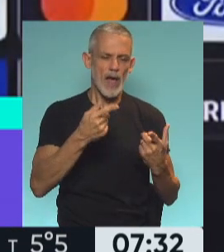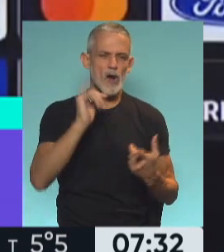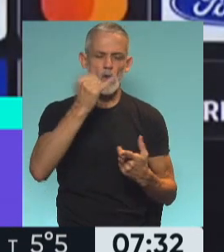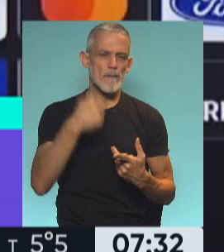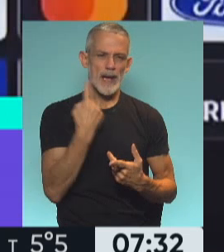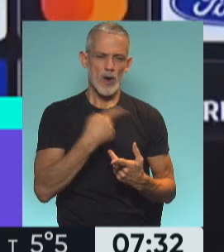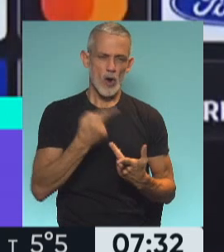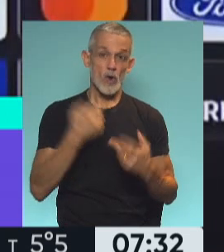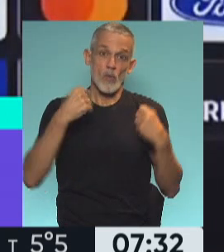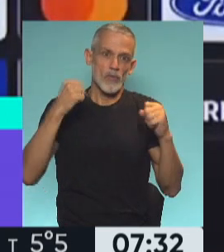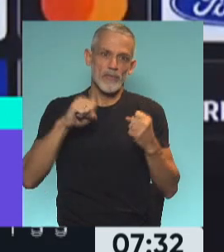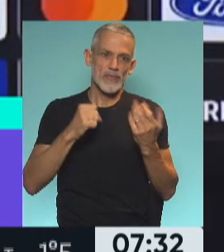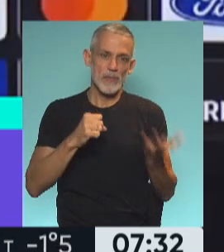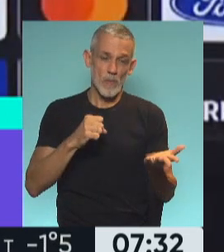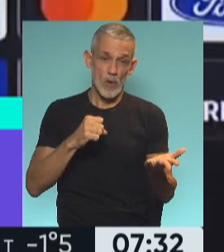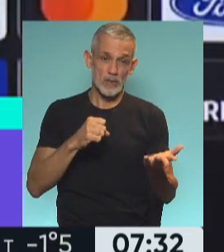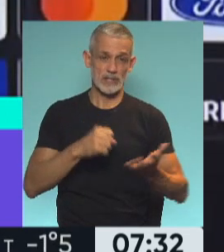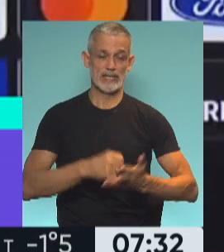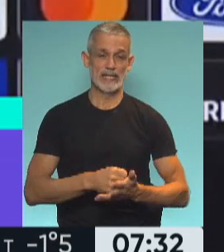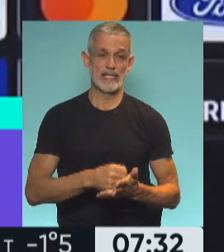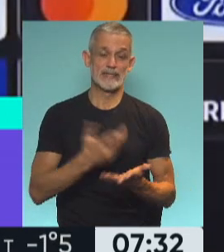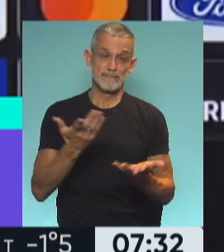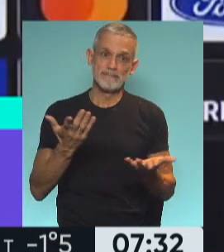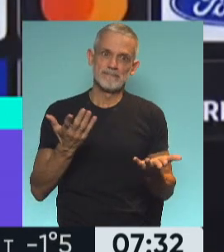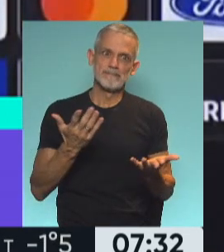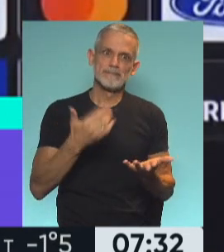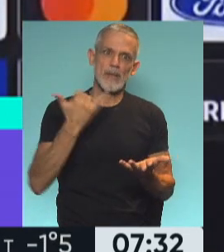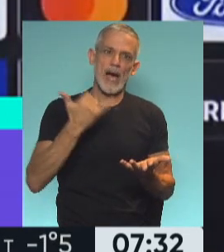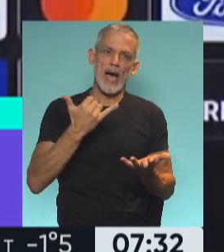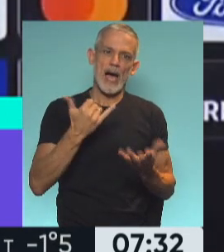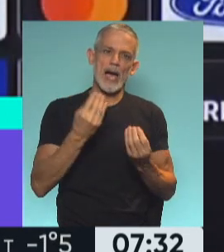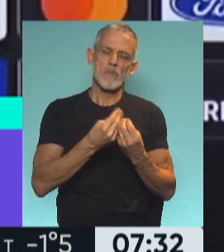en un deporte donde claramente hay mucho en juego.